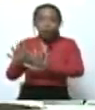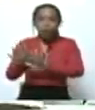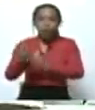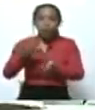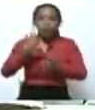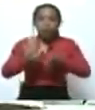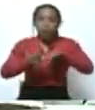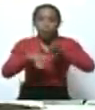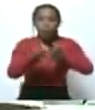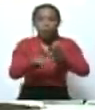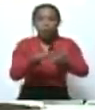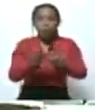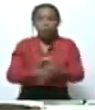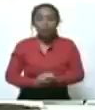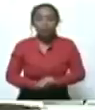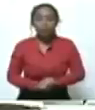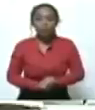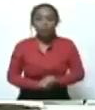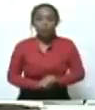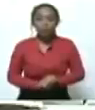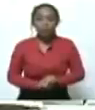pues,